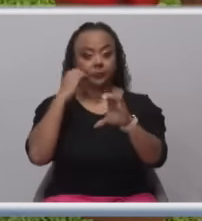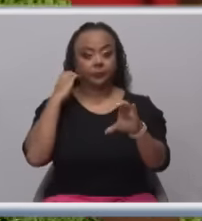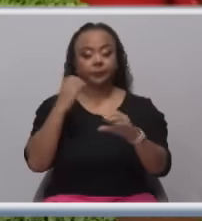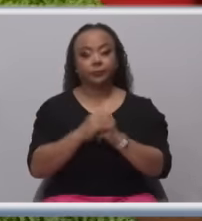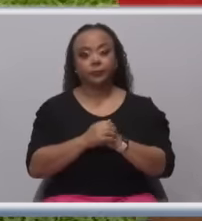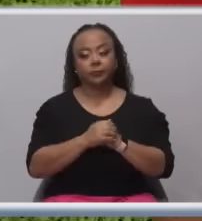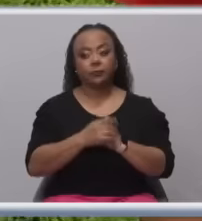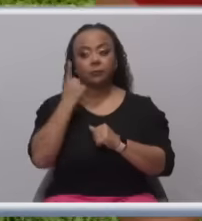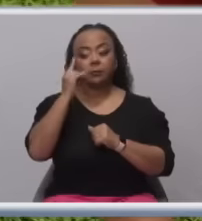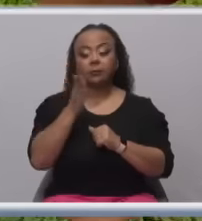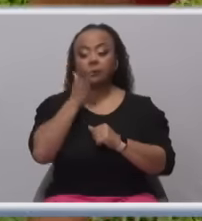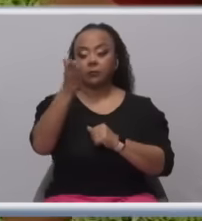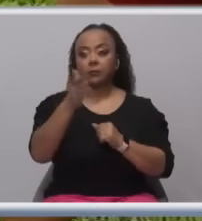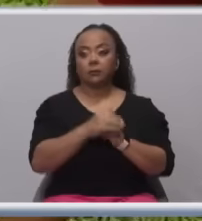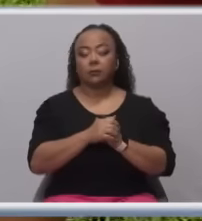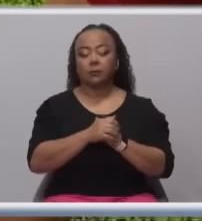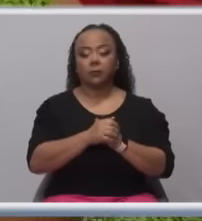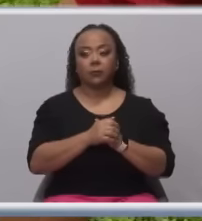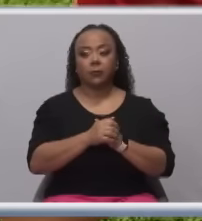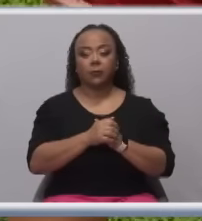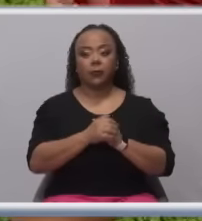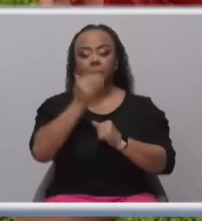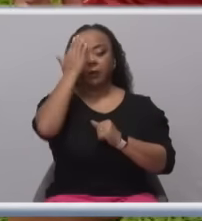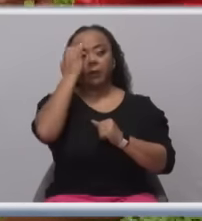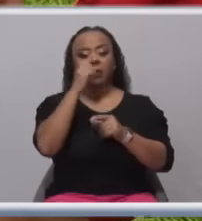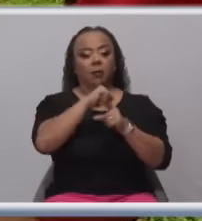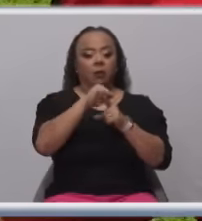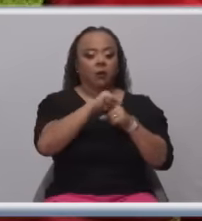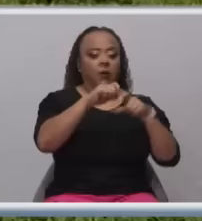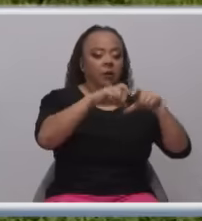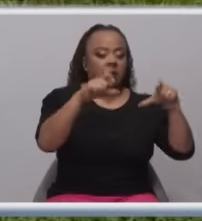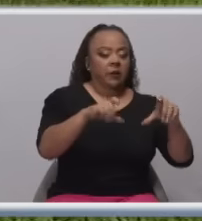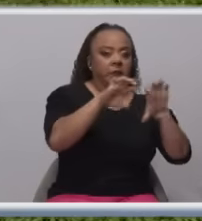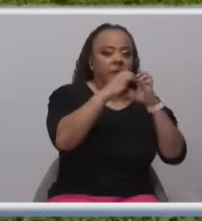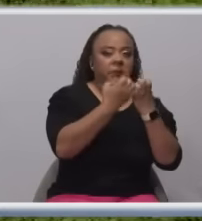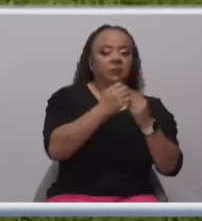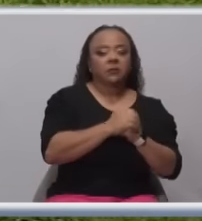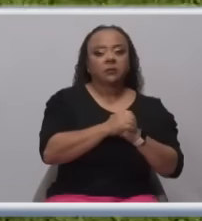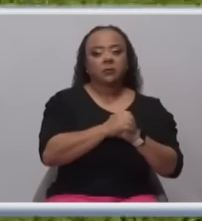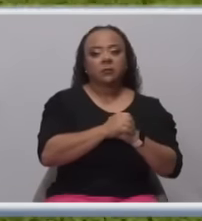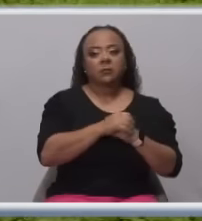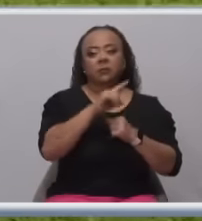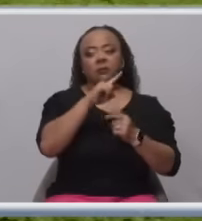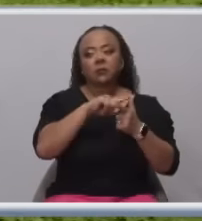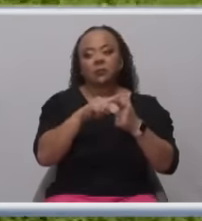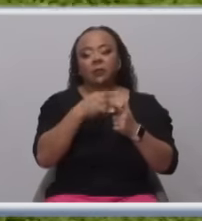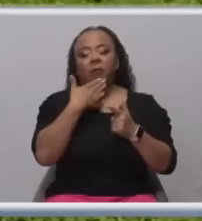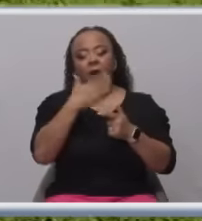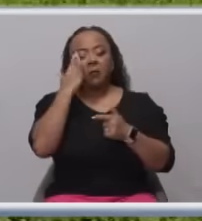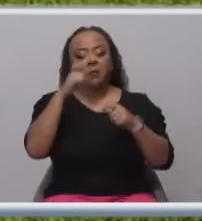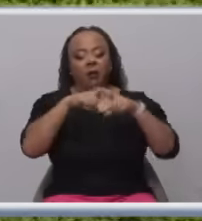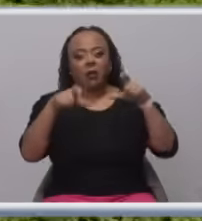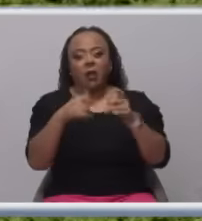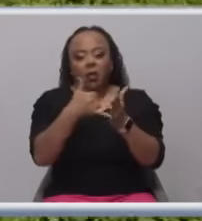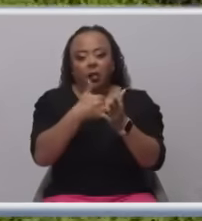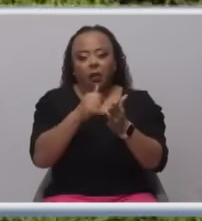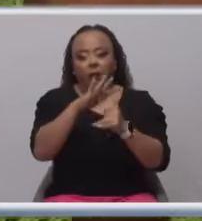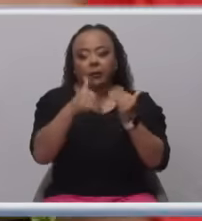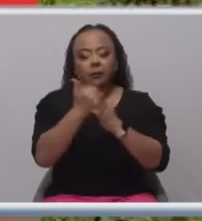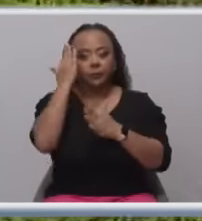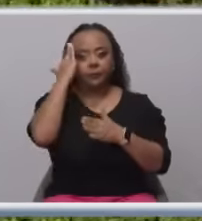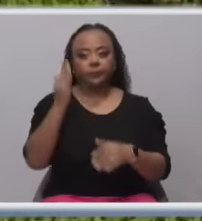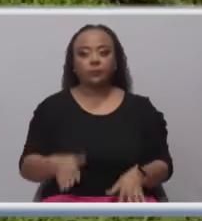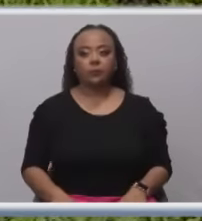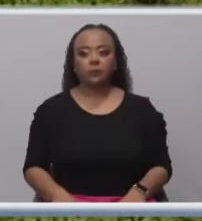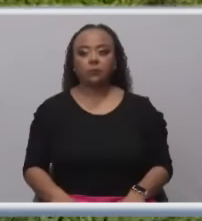para ir a moverse porque no si entrenamos en la cancha del estadio se deteriora porque es una cancha muy frágil todos saben